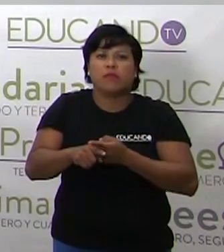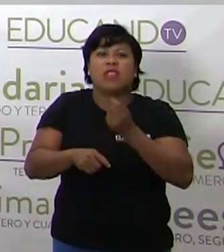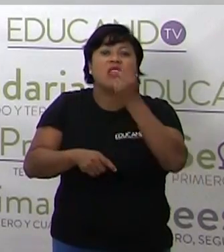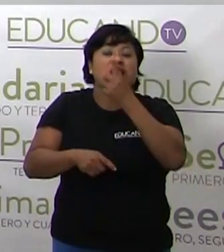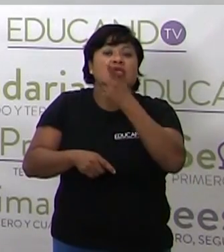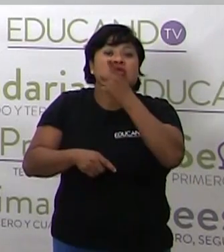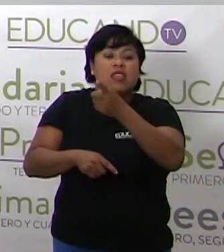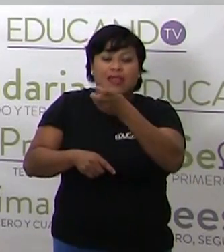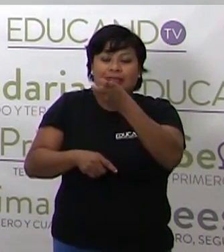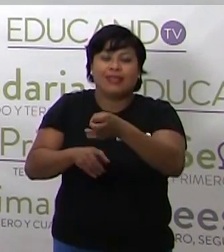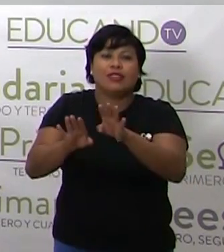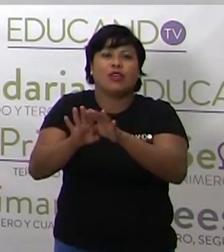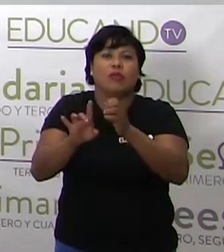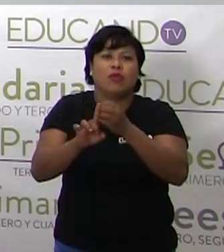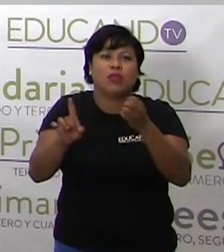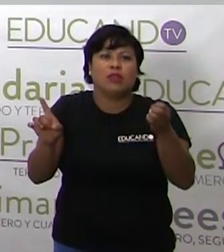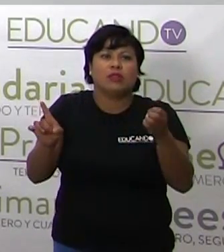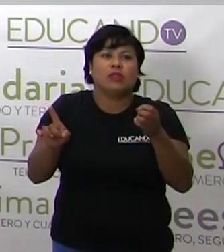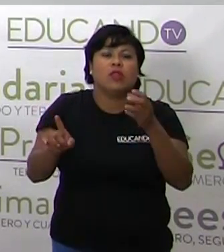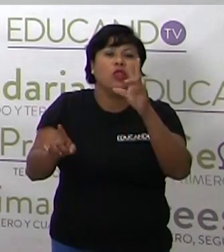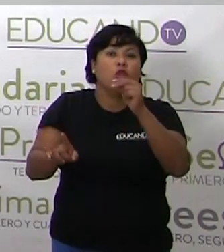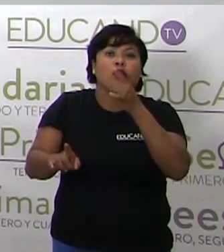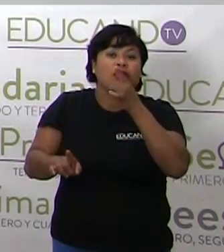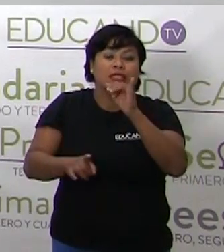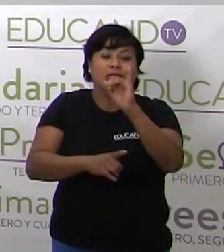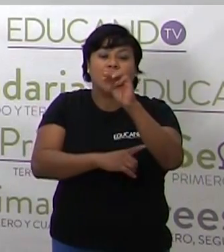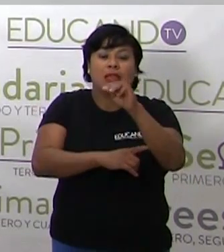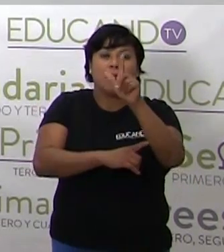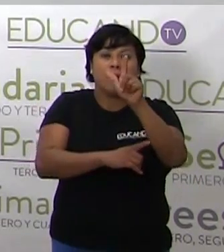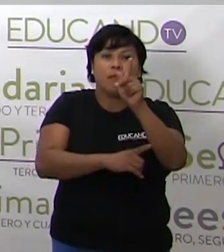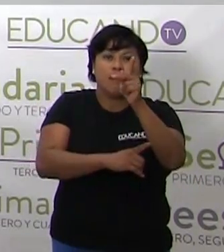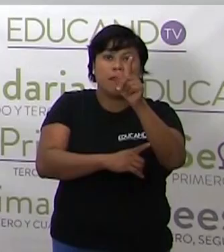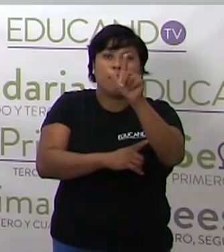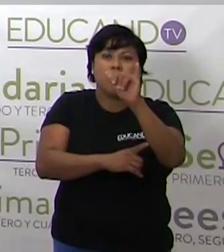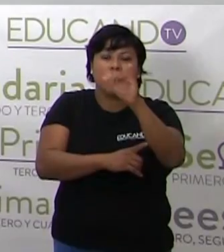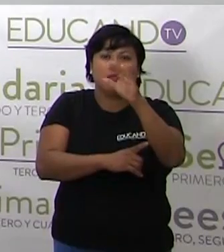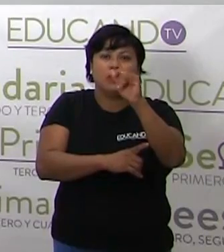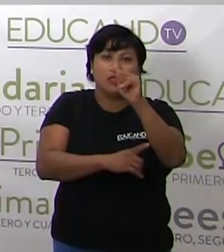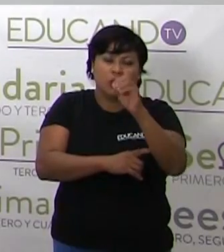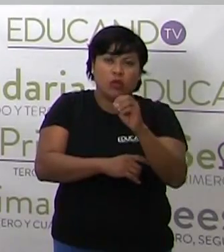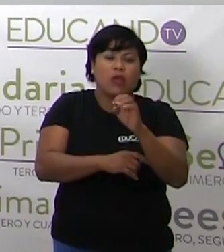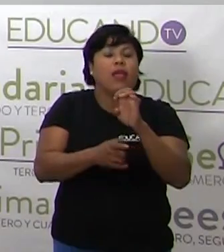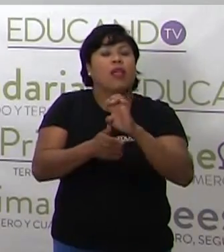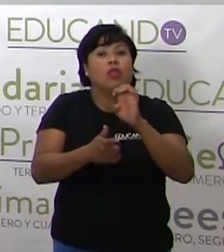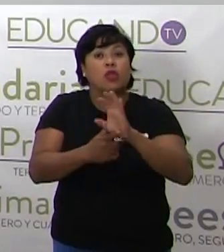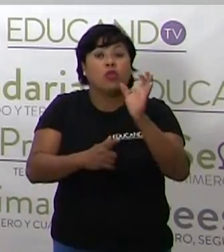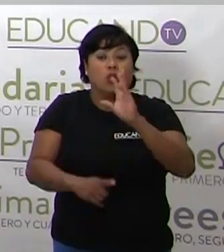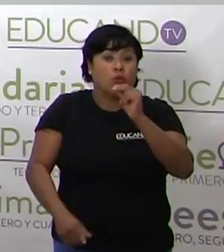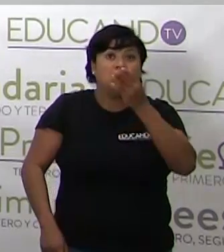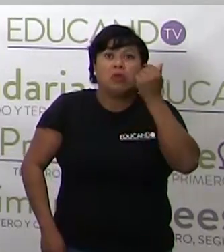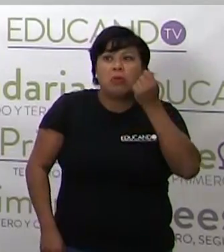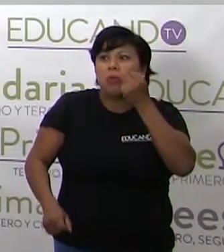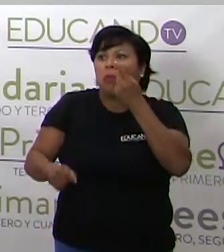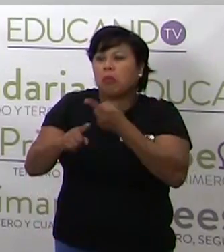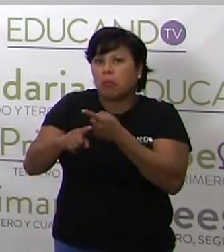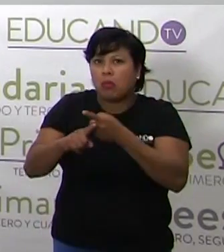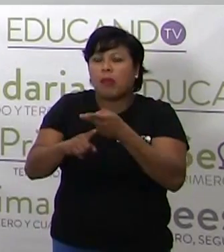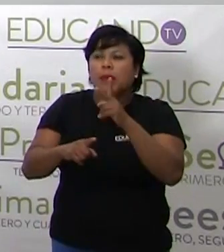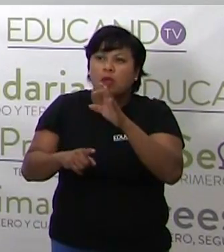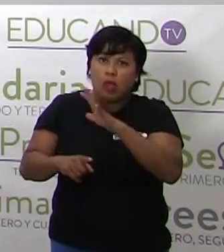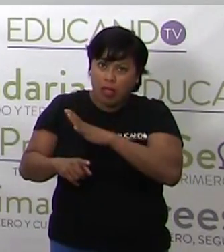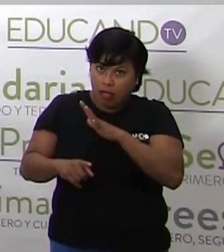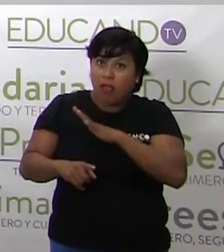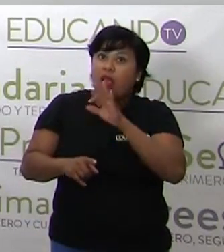en esta oración, no está implícito siquiera, no se sabe quién. Entonces, cuando no se sabe quién, pero sucedió